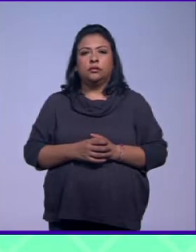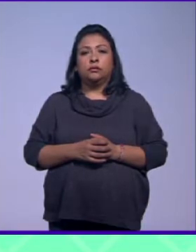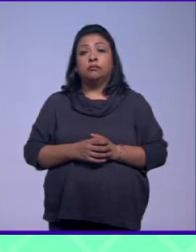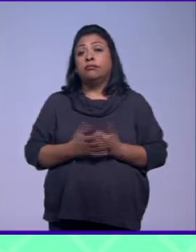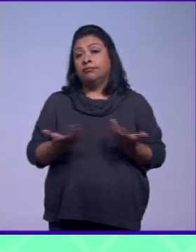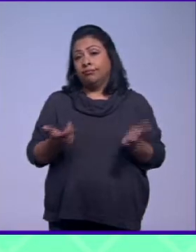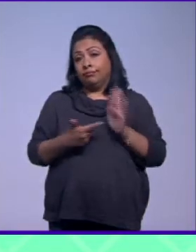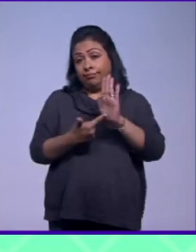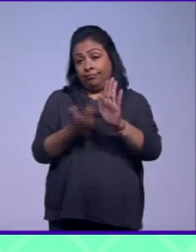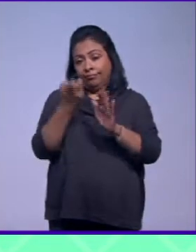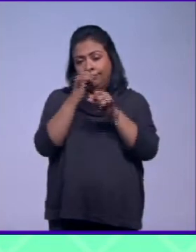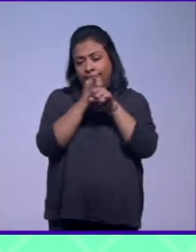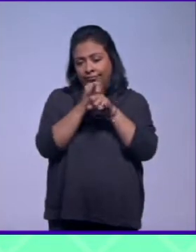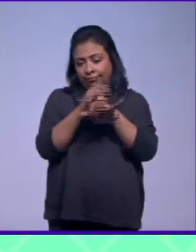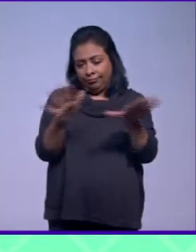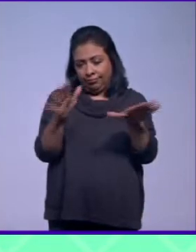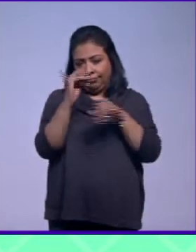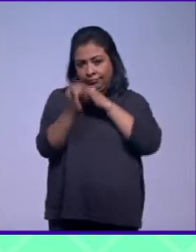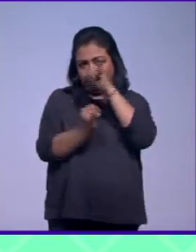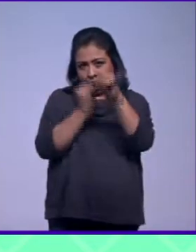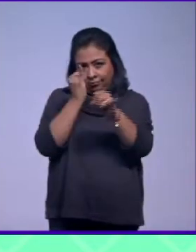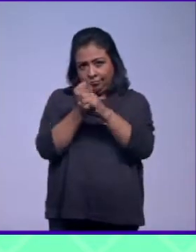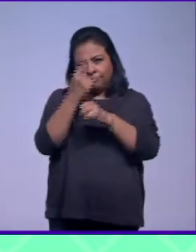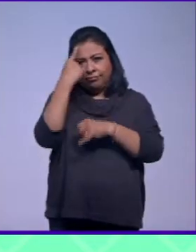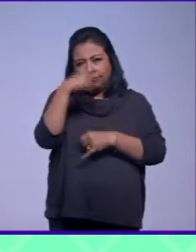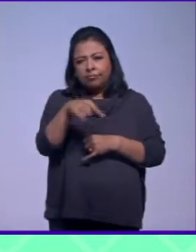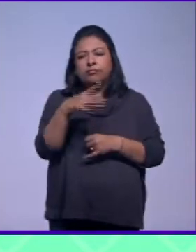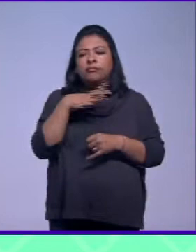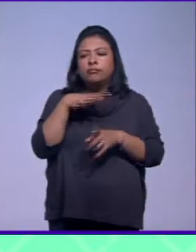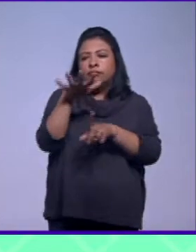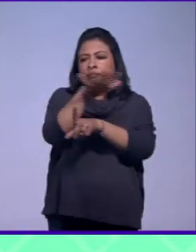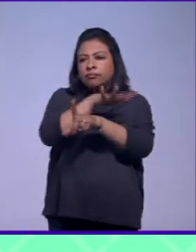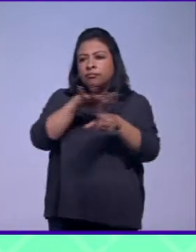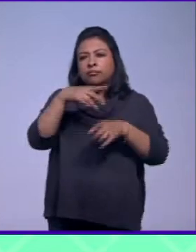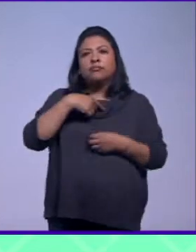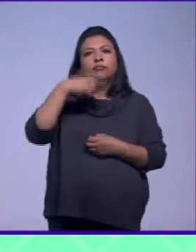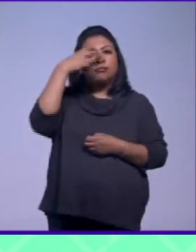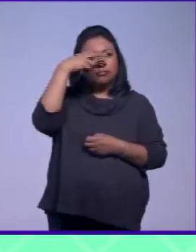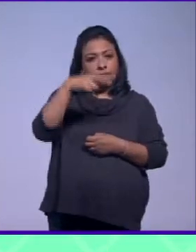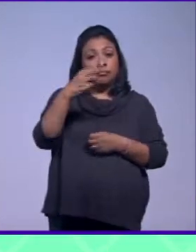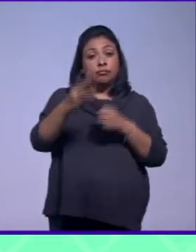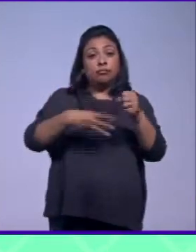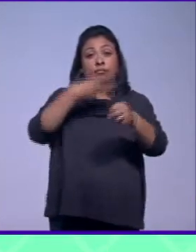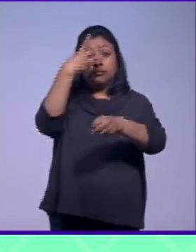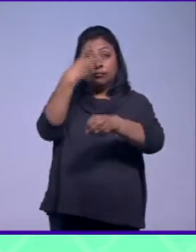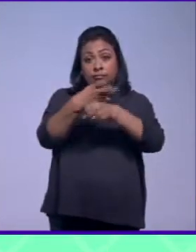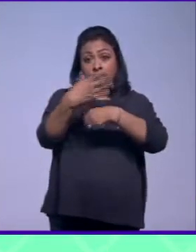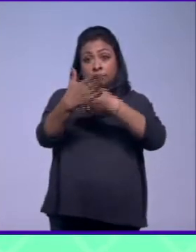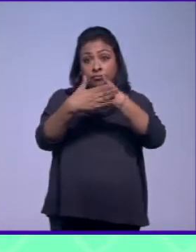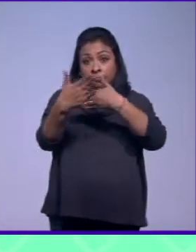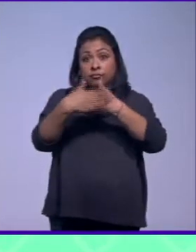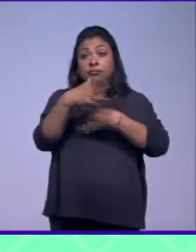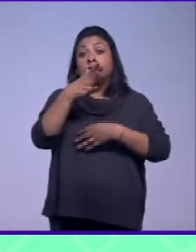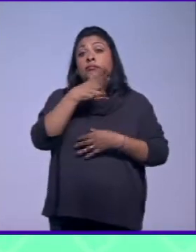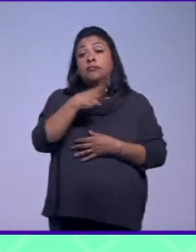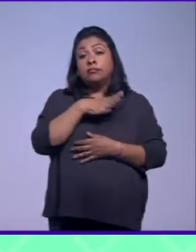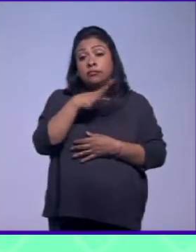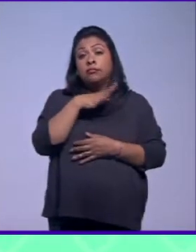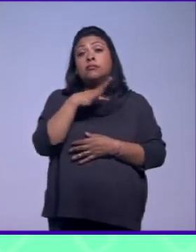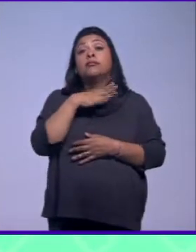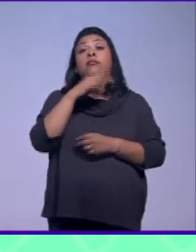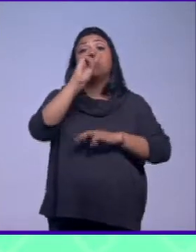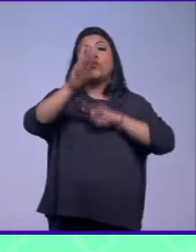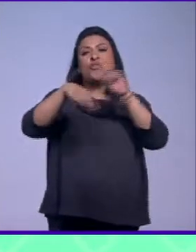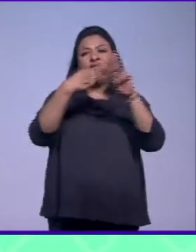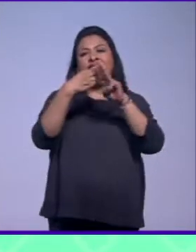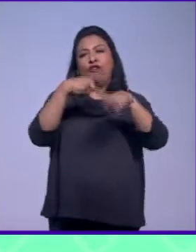pero tienen ustedes la información internacional para poner también en contexto de que méxico estará por tercera ocasión celebrando el